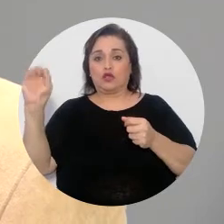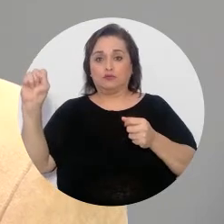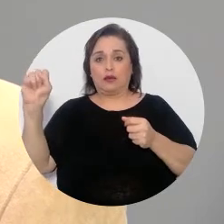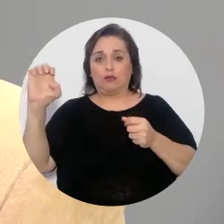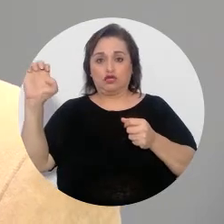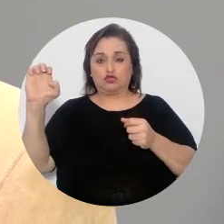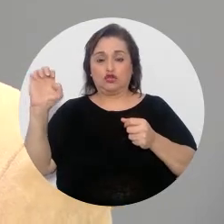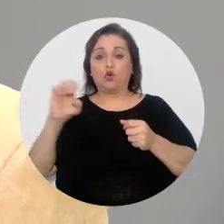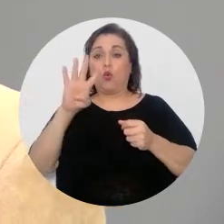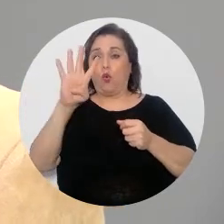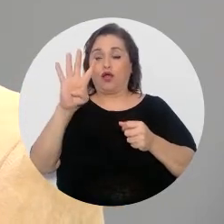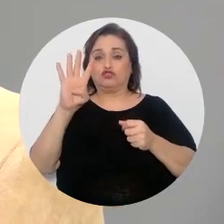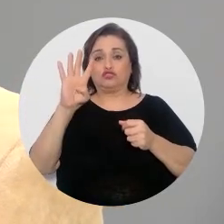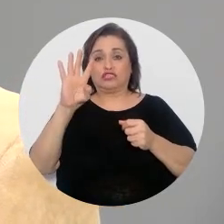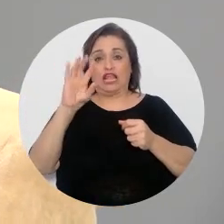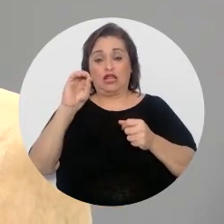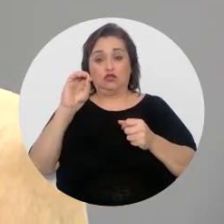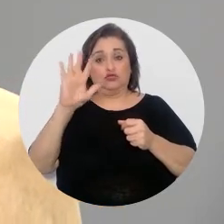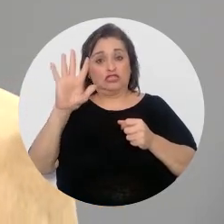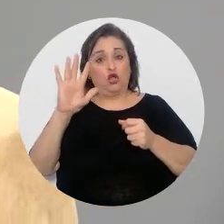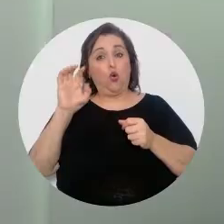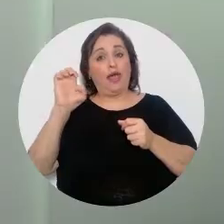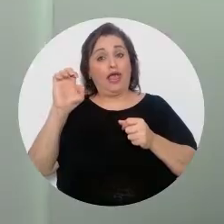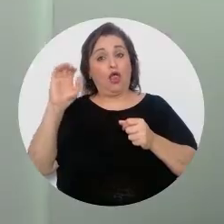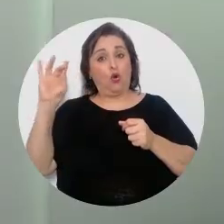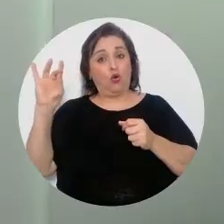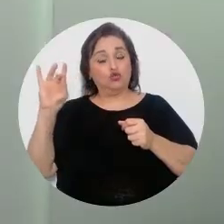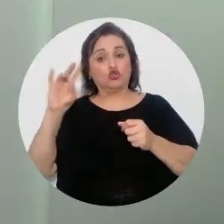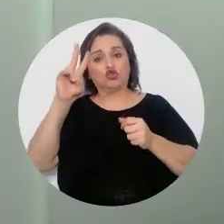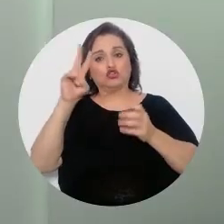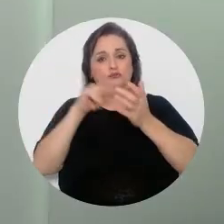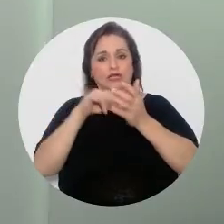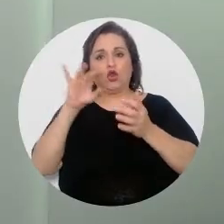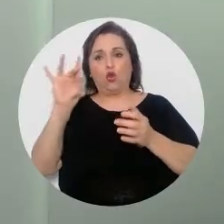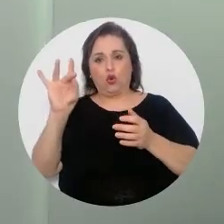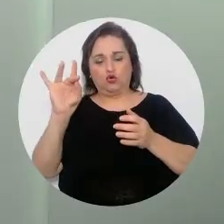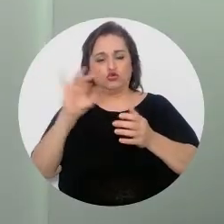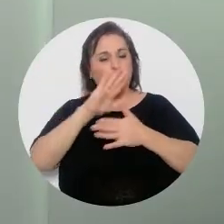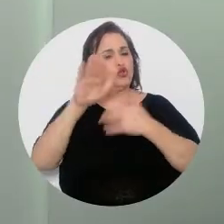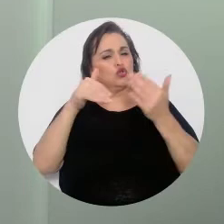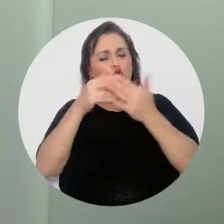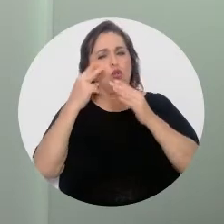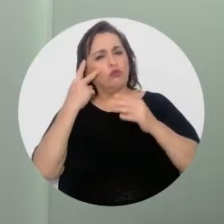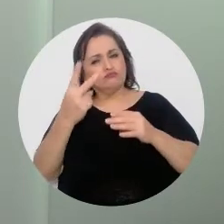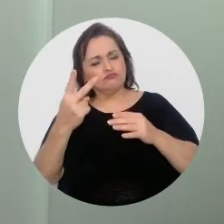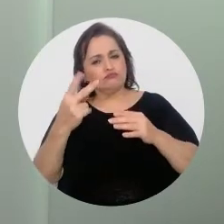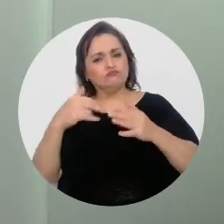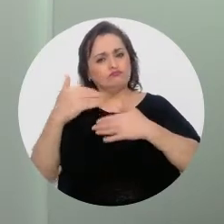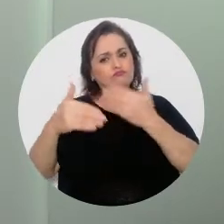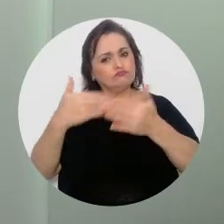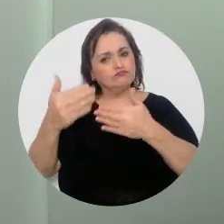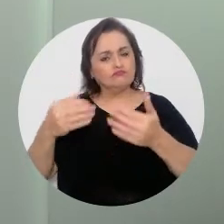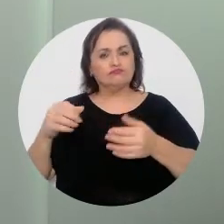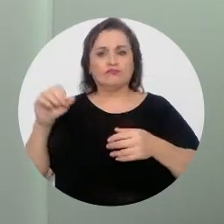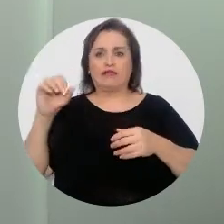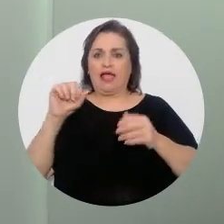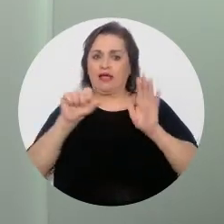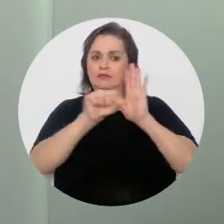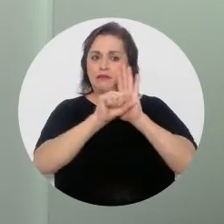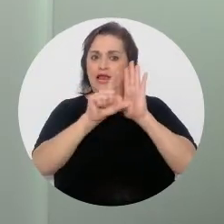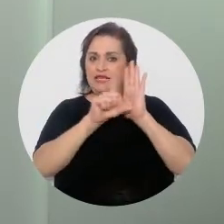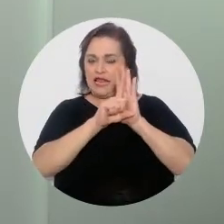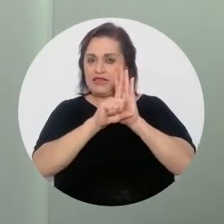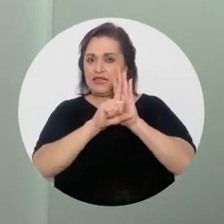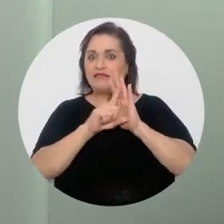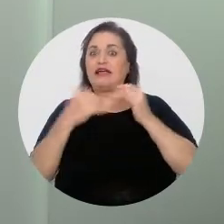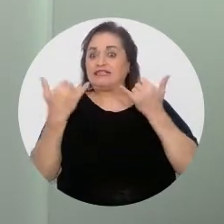la 405-E8 del 2008, a la luz de toda la intención legislativa de correr estas elecciones a